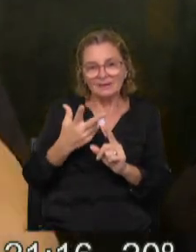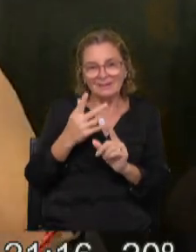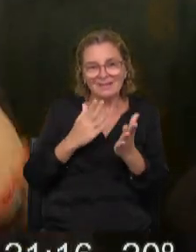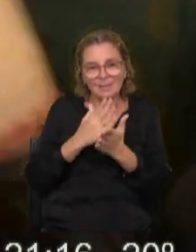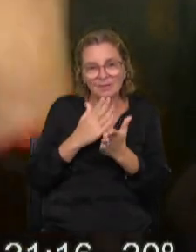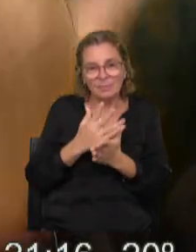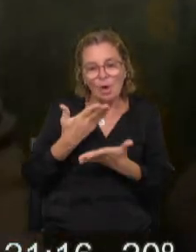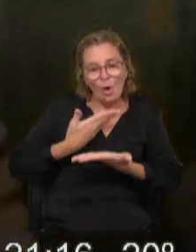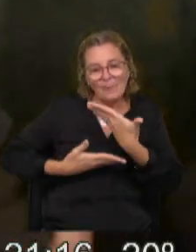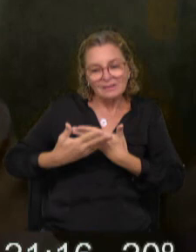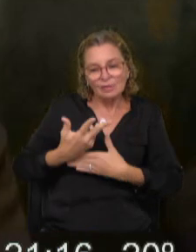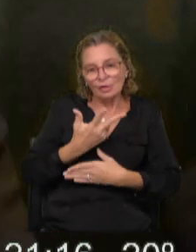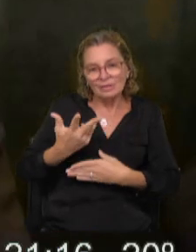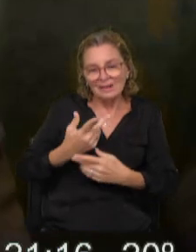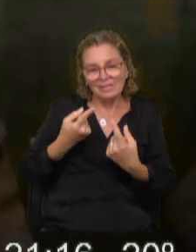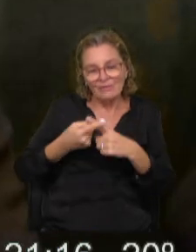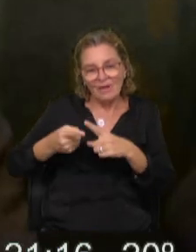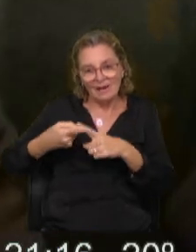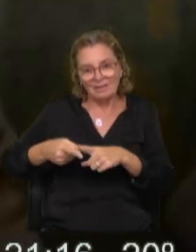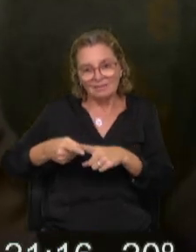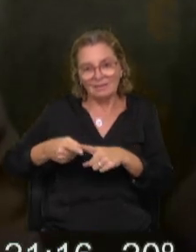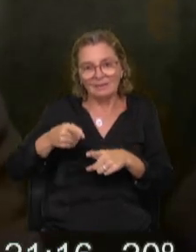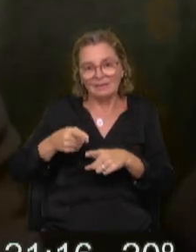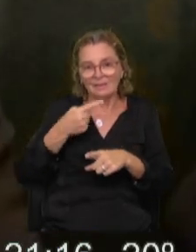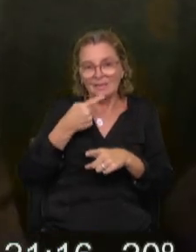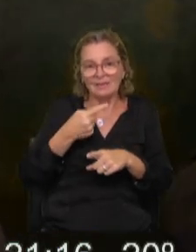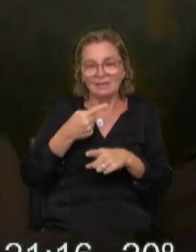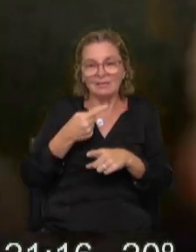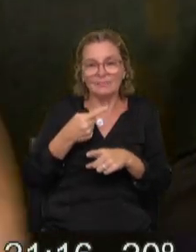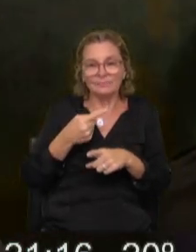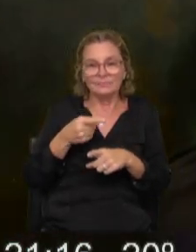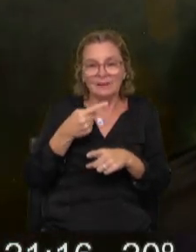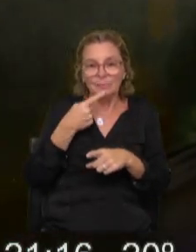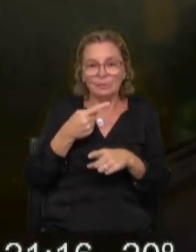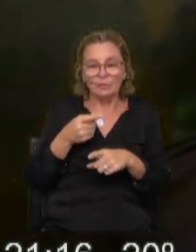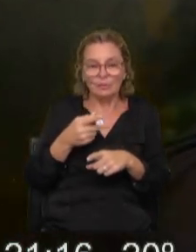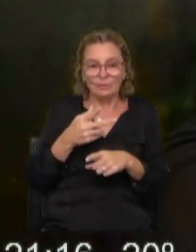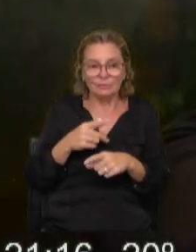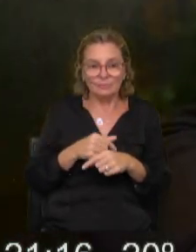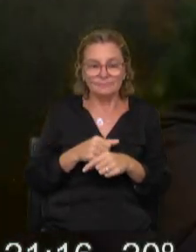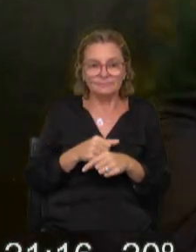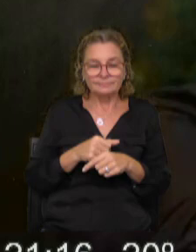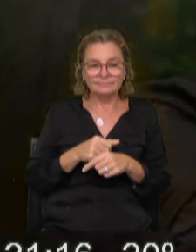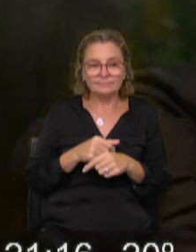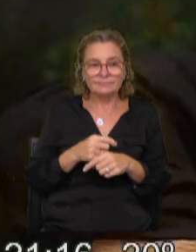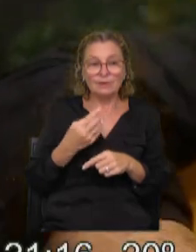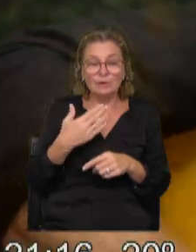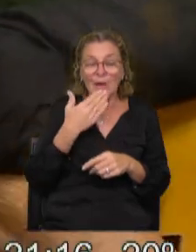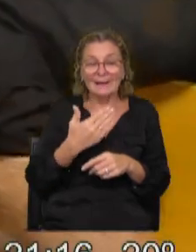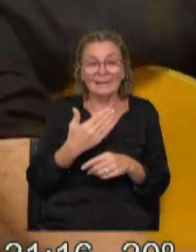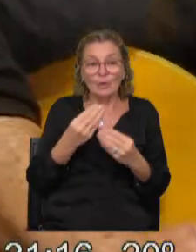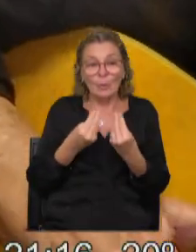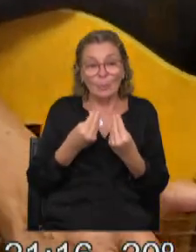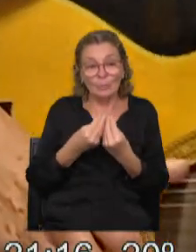siempre estamos compartiendo y haciendo versiones totalmente distintas a las que la gente está acostumbrada a escuchar de cada uno de nosotros, ¿no? Genial. Bueno, yo les agradezco un